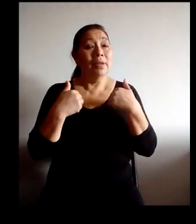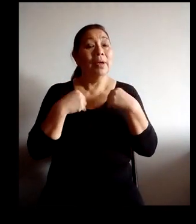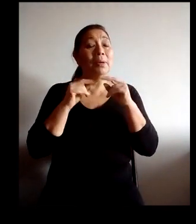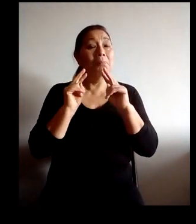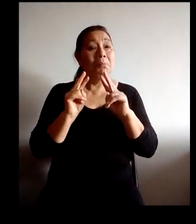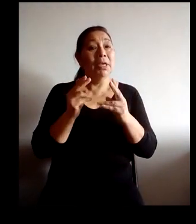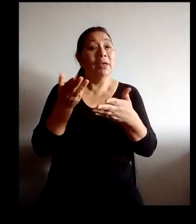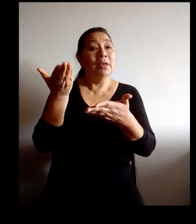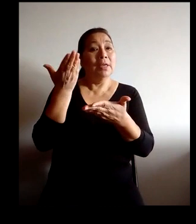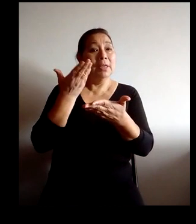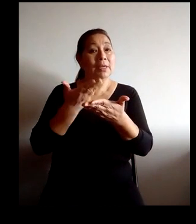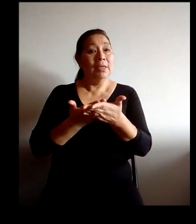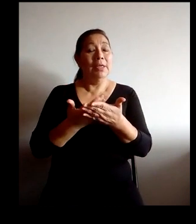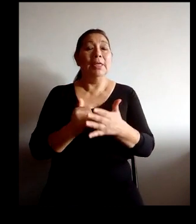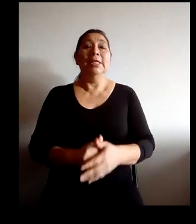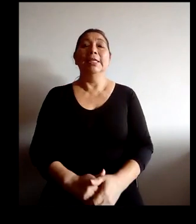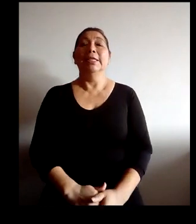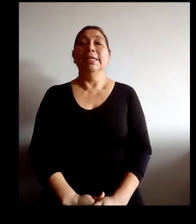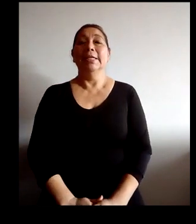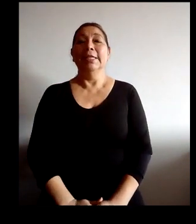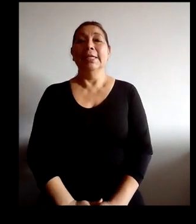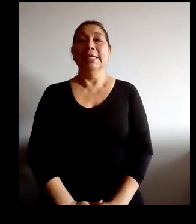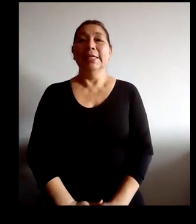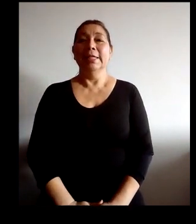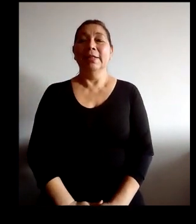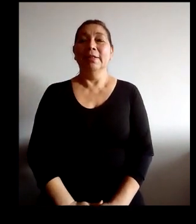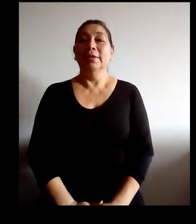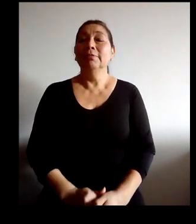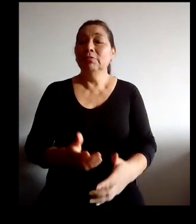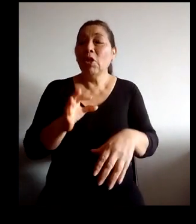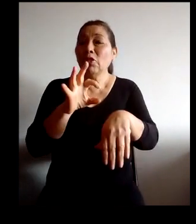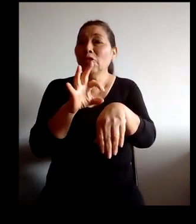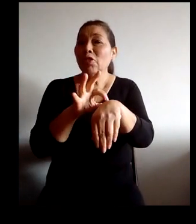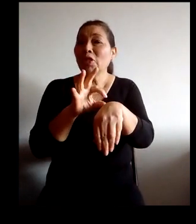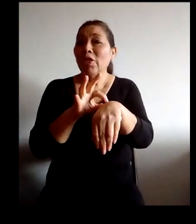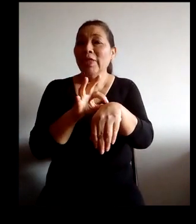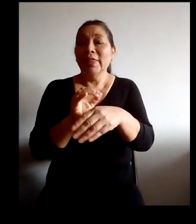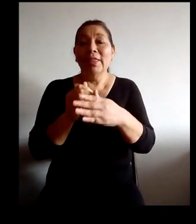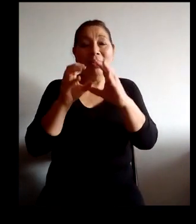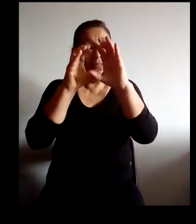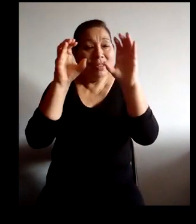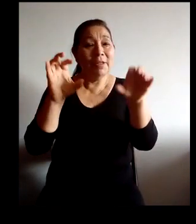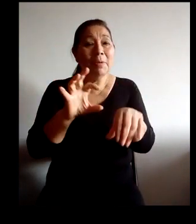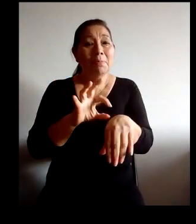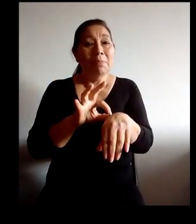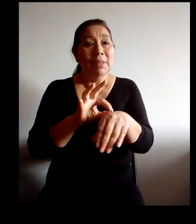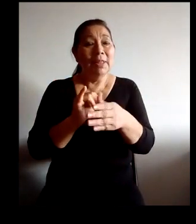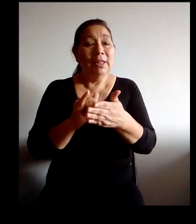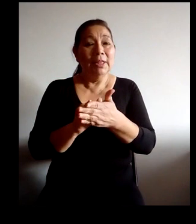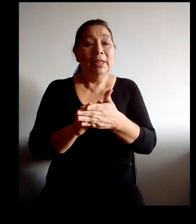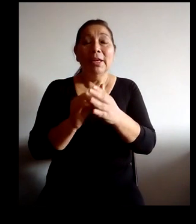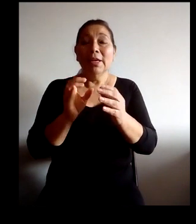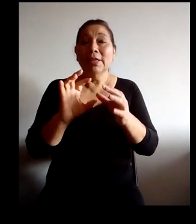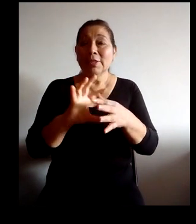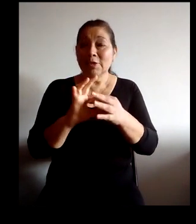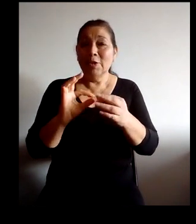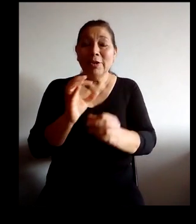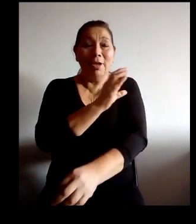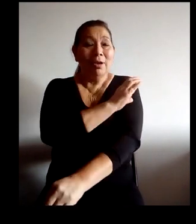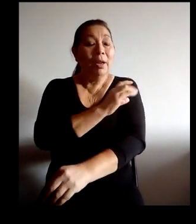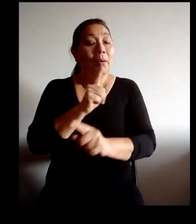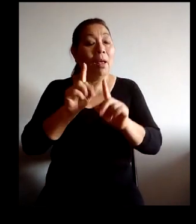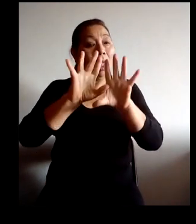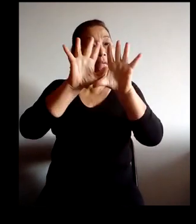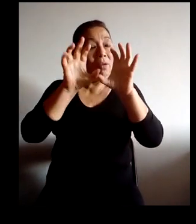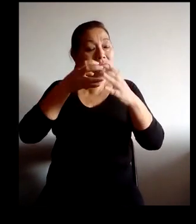certificados médicos y las historias clínicas deben ser evaluadas conforme a lo establecido en las directivas emitidas